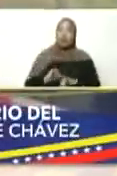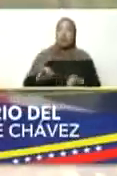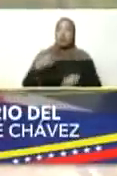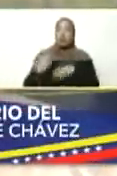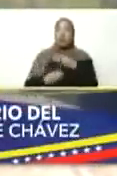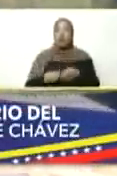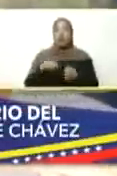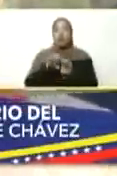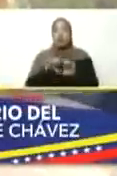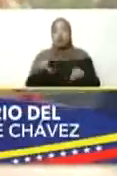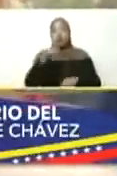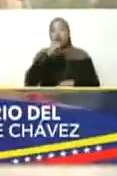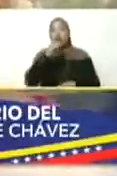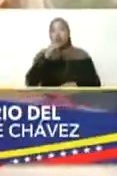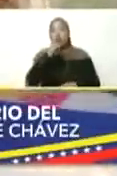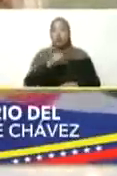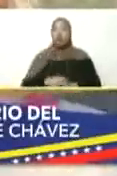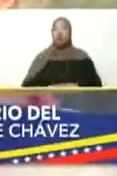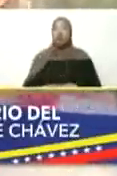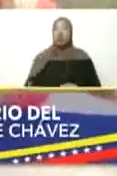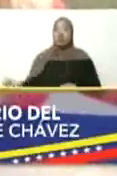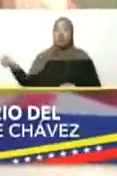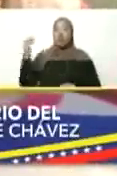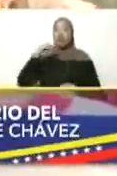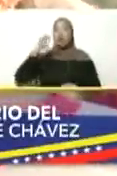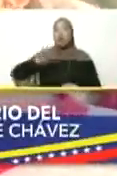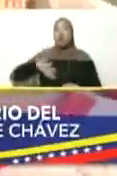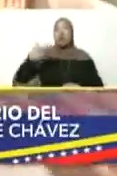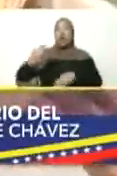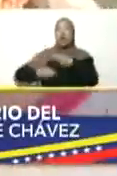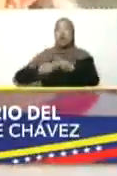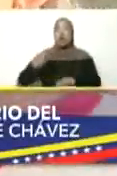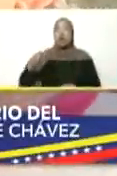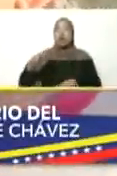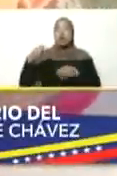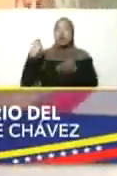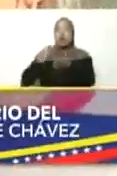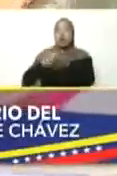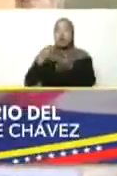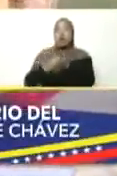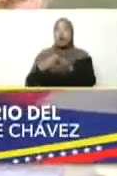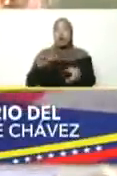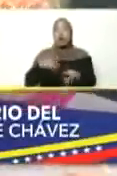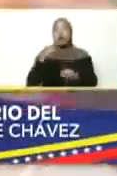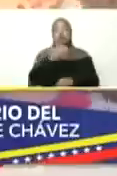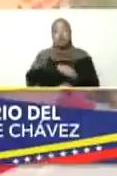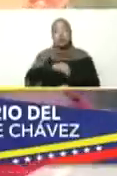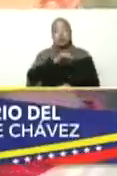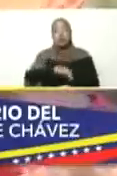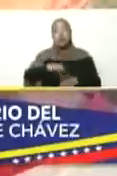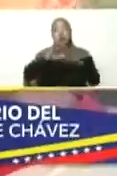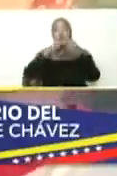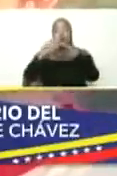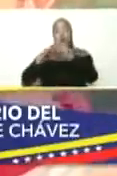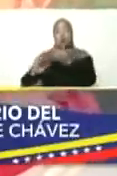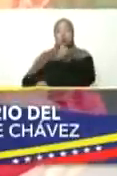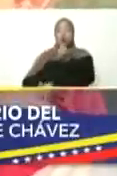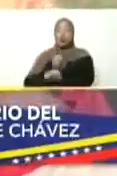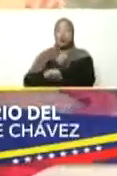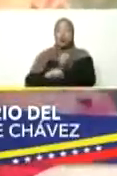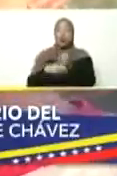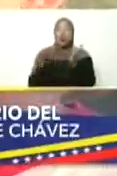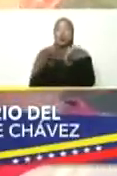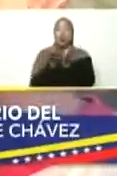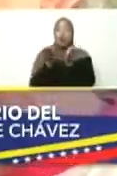nuestras tiendas comunales y además de eso, pues damos la reinversión social a nuestras comunidades con sus aportes a las escuelas,